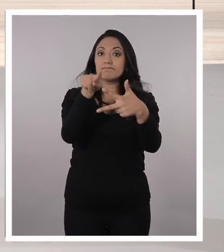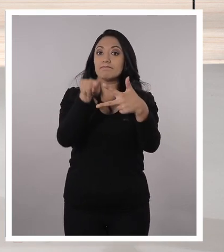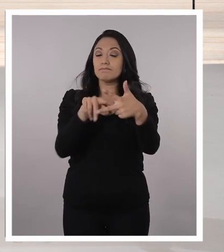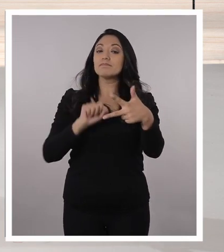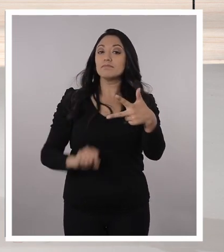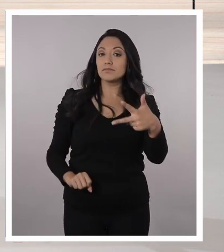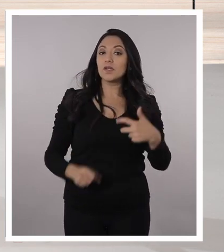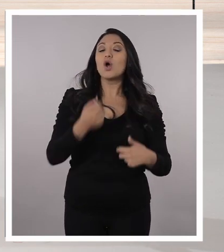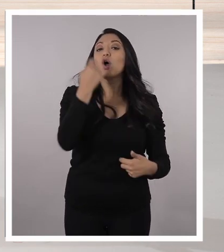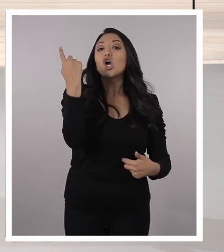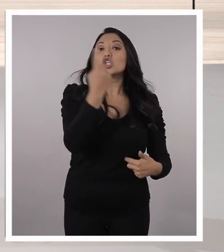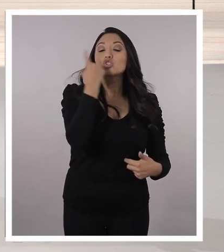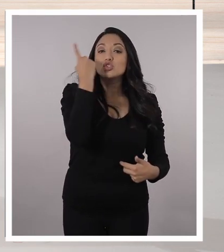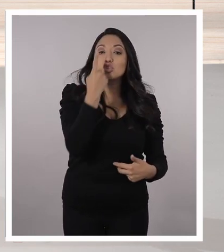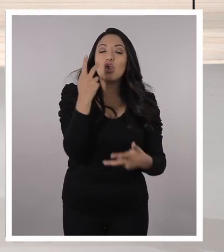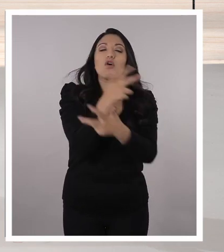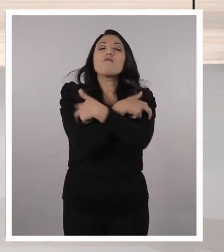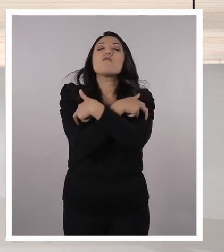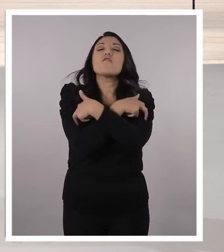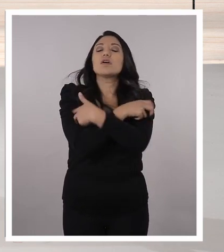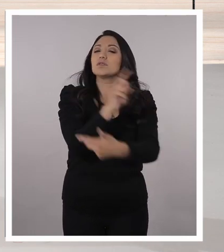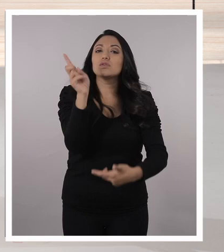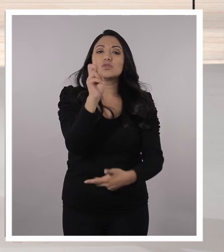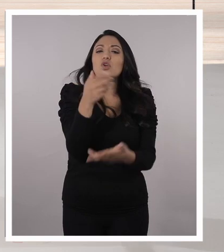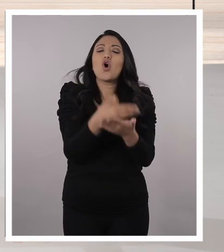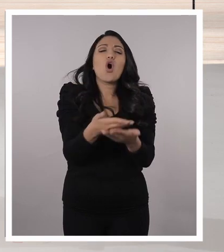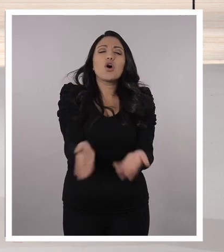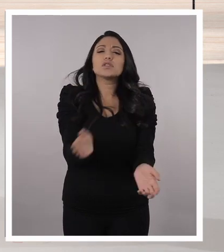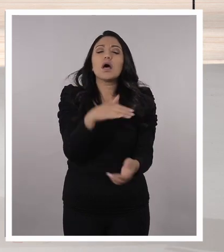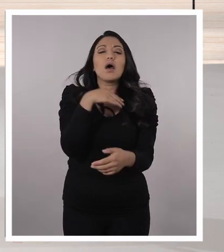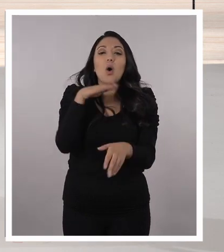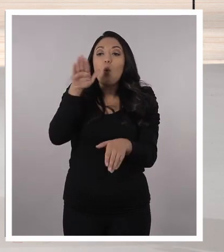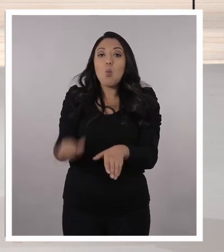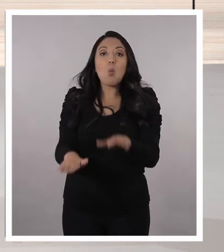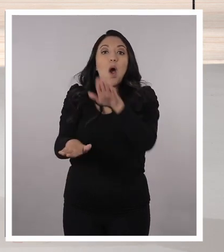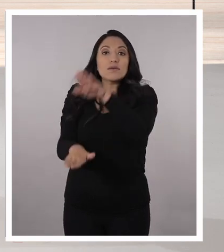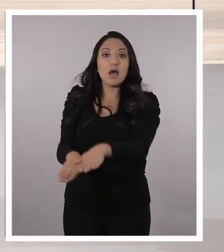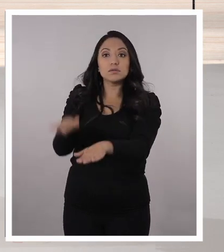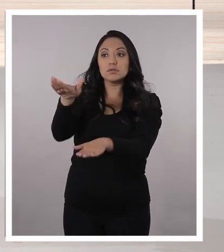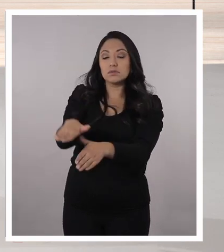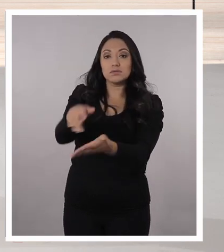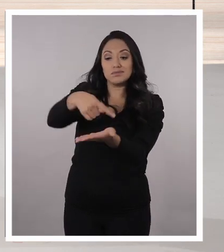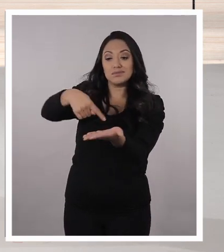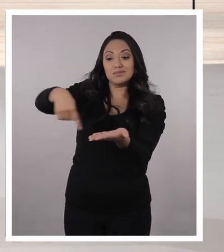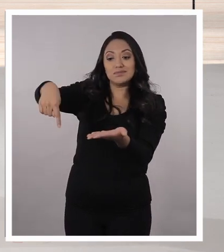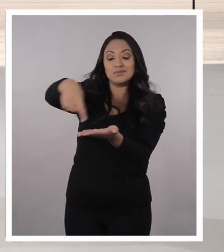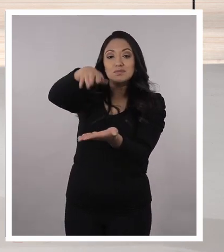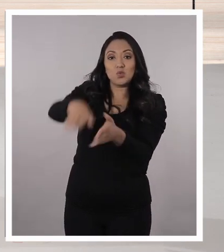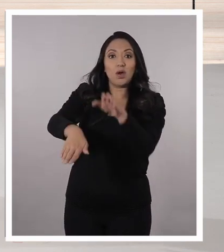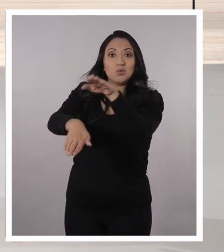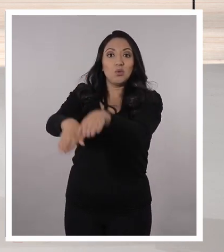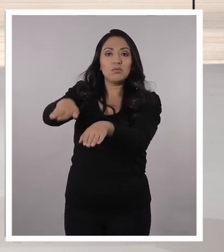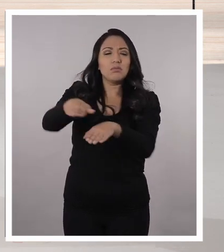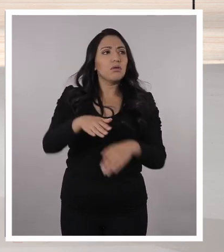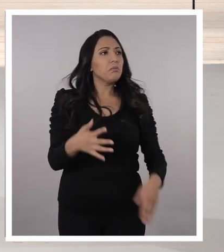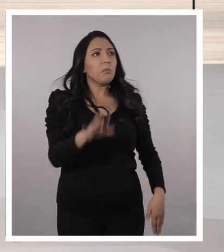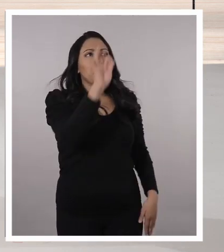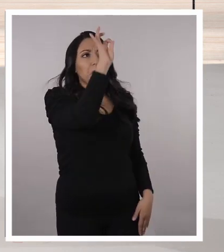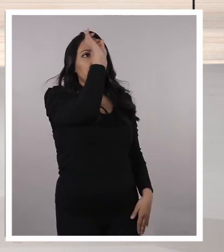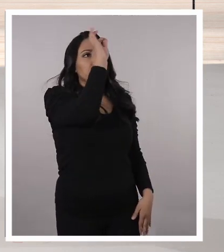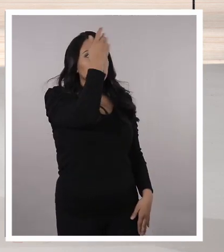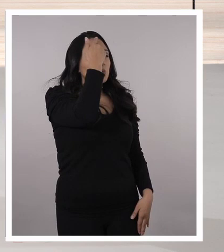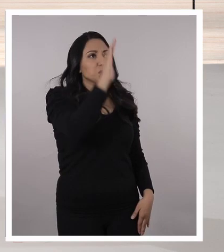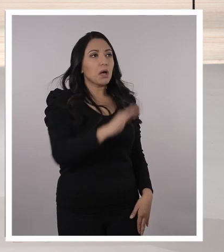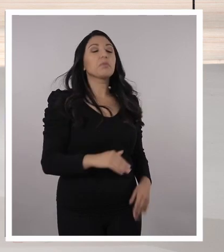los fósiles no son solamente huesos, sino cualquier registro. Por ejemplo, las huellas. Sí, profe. Yo no sabía toda esta información